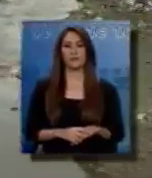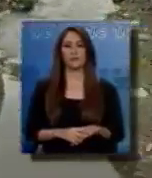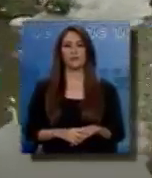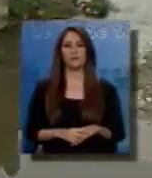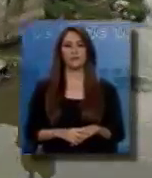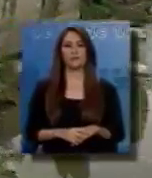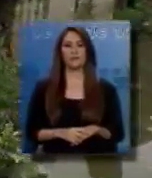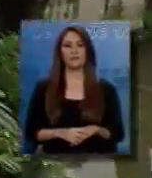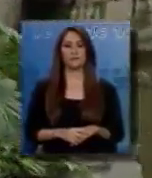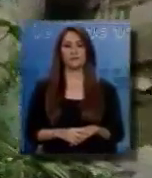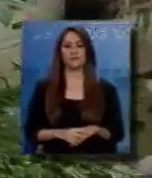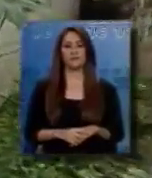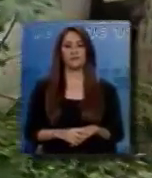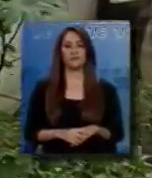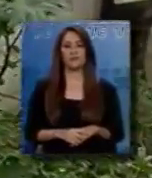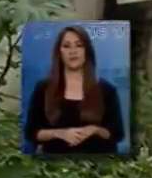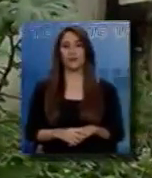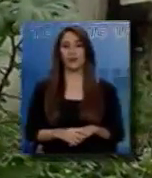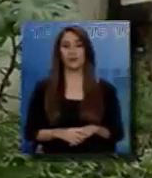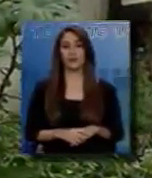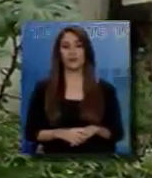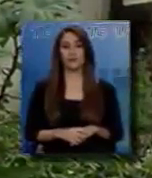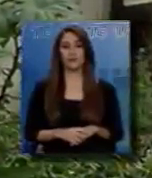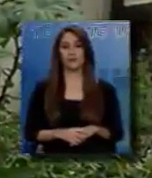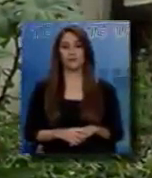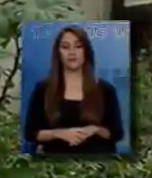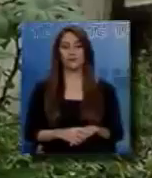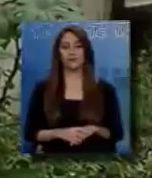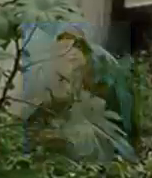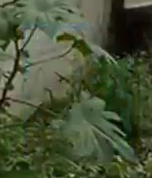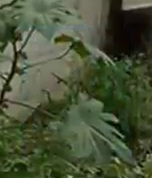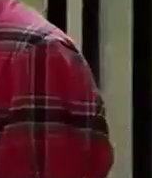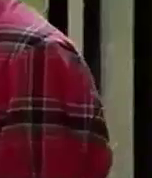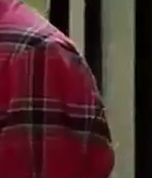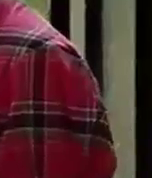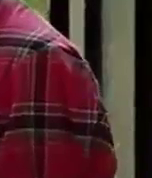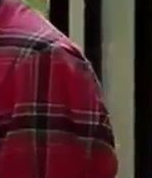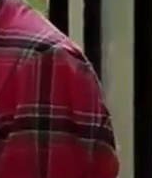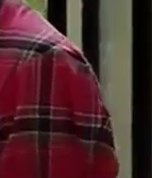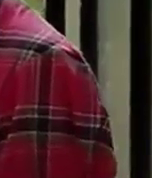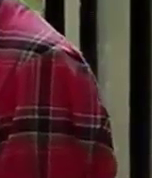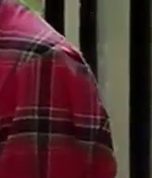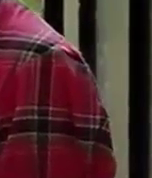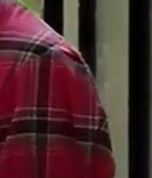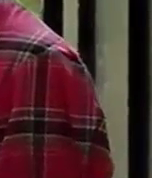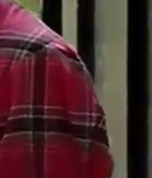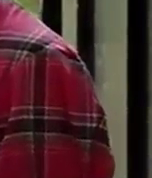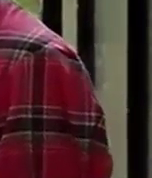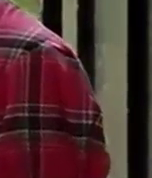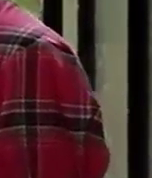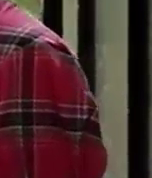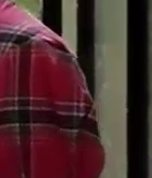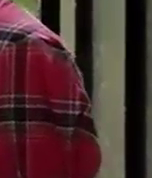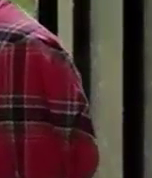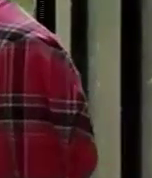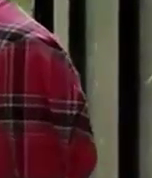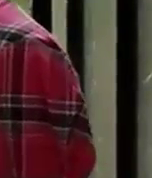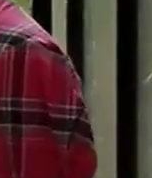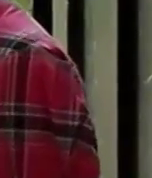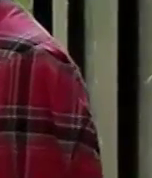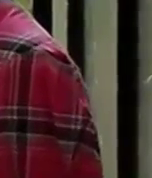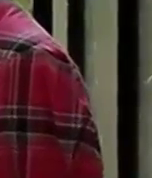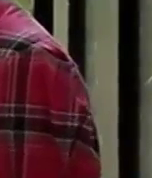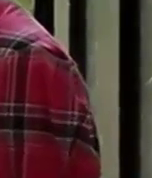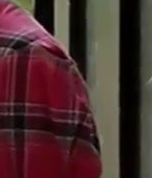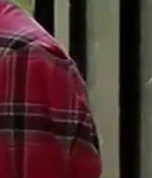nada, pero hay otras que aún sufren la inclemencia de las lluvias. No, el temor de nosotros es porque se sube el agua,